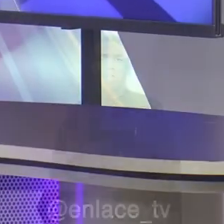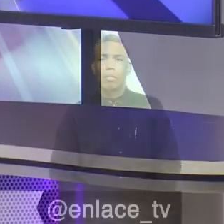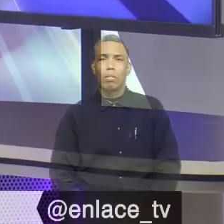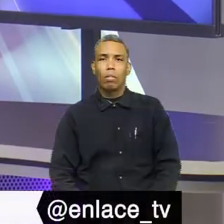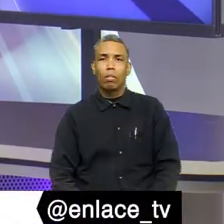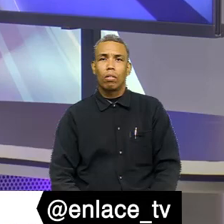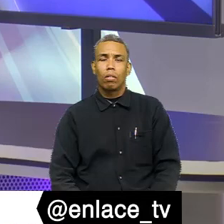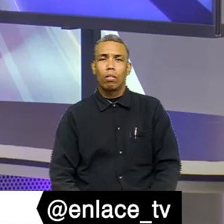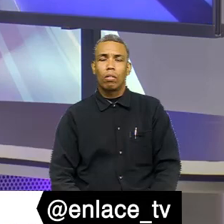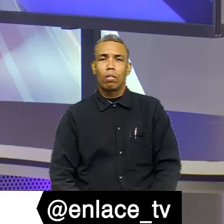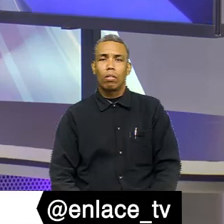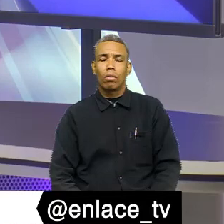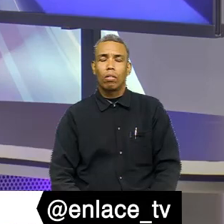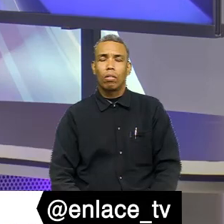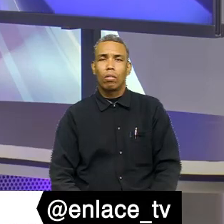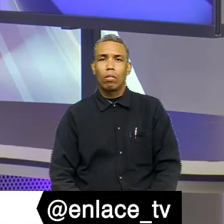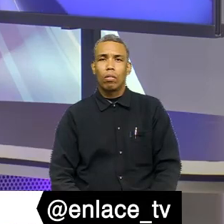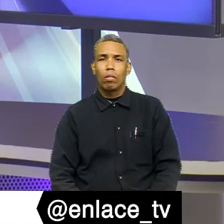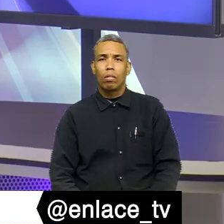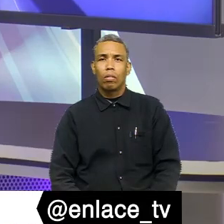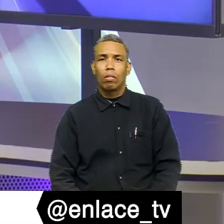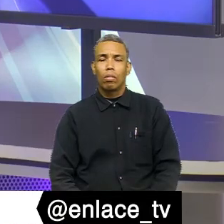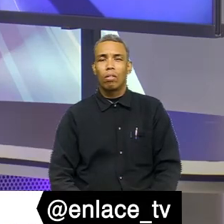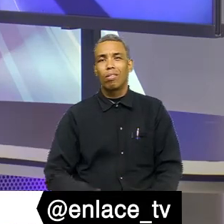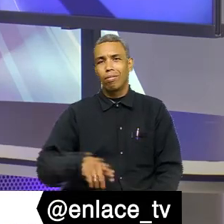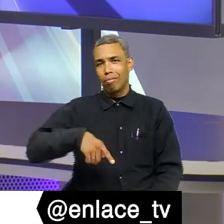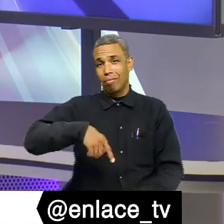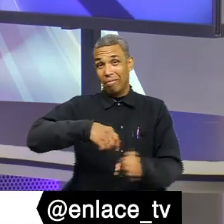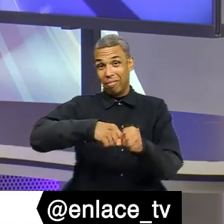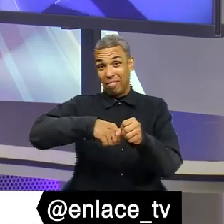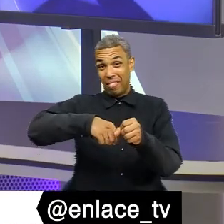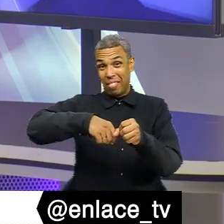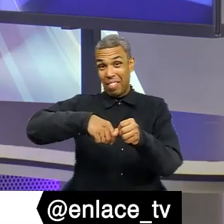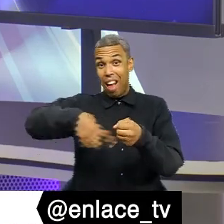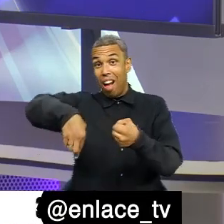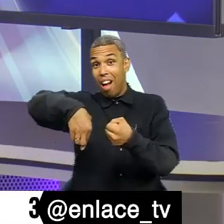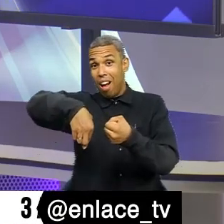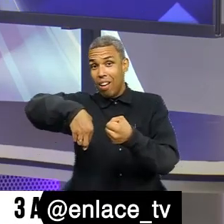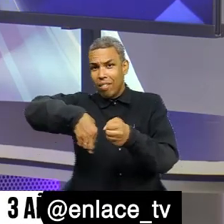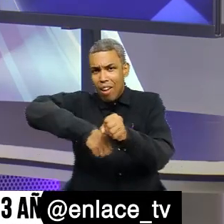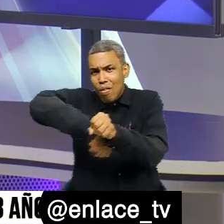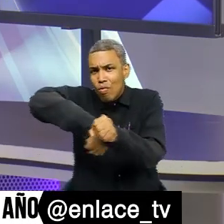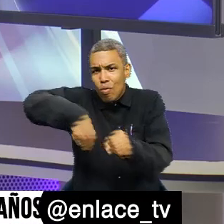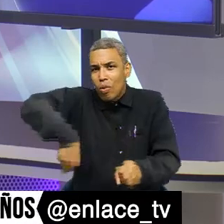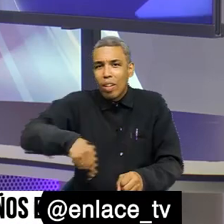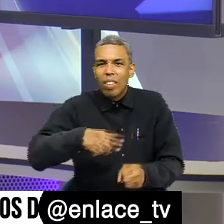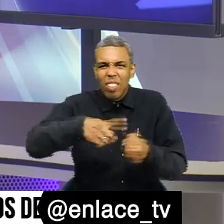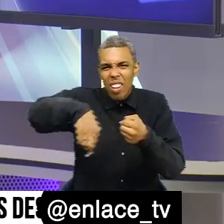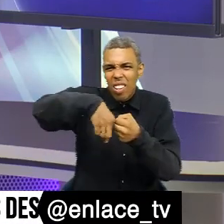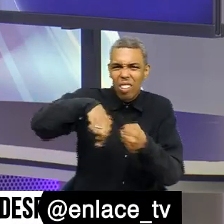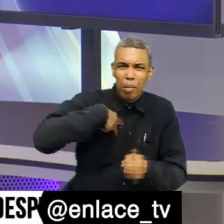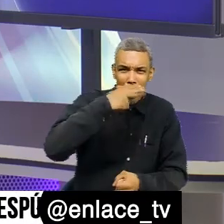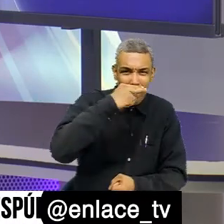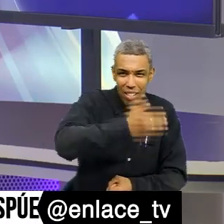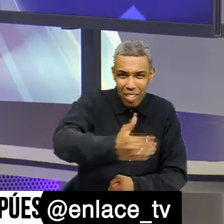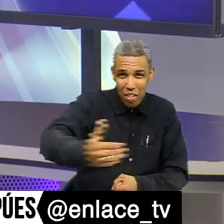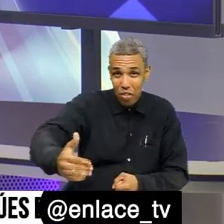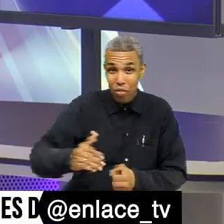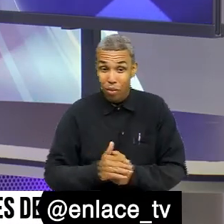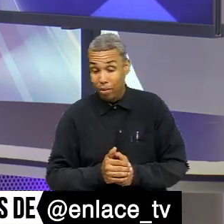Y el fútbol de Barranca Bermeja pasa por uno de sus mejores momentos. Ese es el caso de las divisiones inferiores de Alianza Petrolera, quien, según el profesor